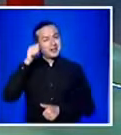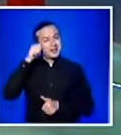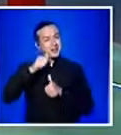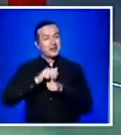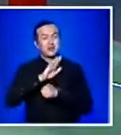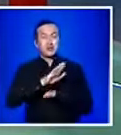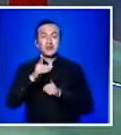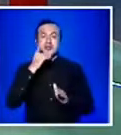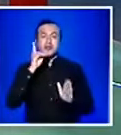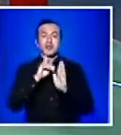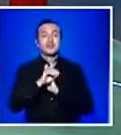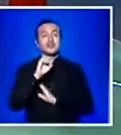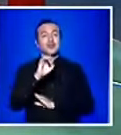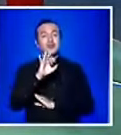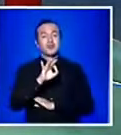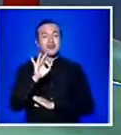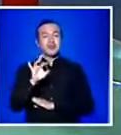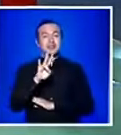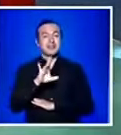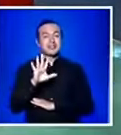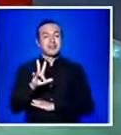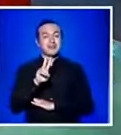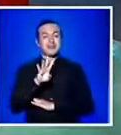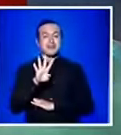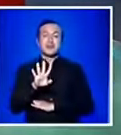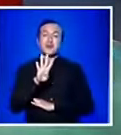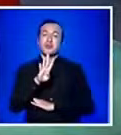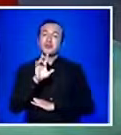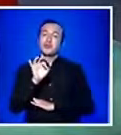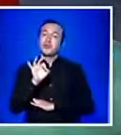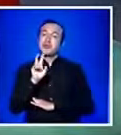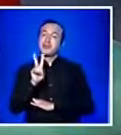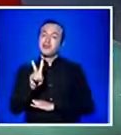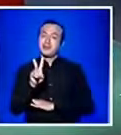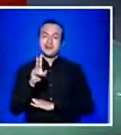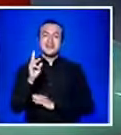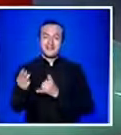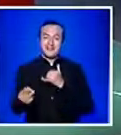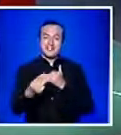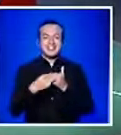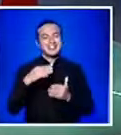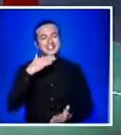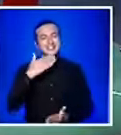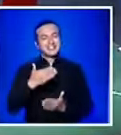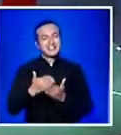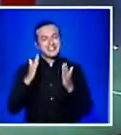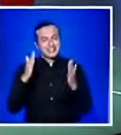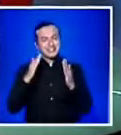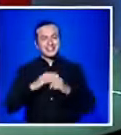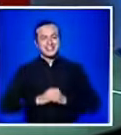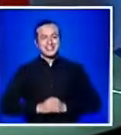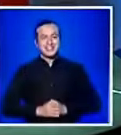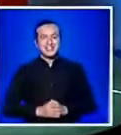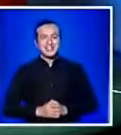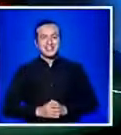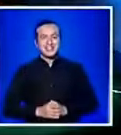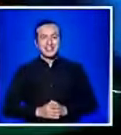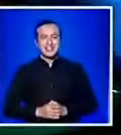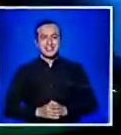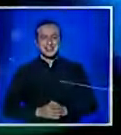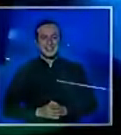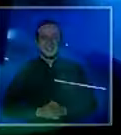sus denuncias 099-7525-492. Estaremos esperando su mensaje. Gracias por habernos acompañado.